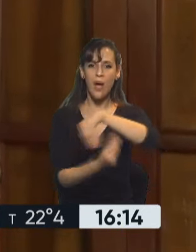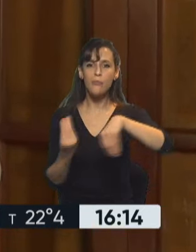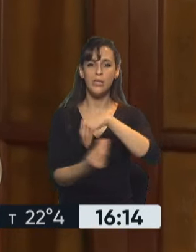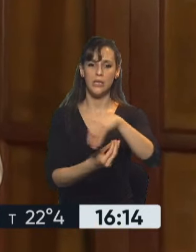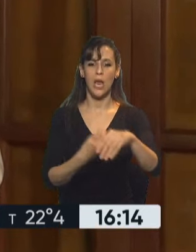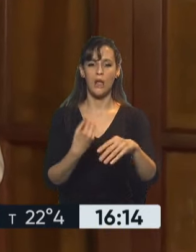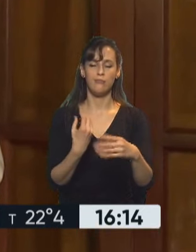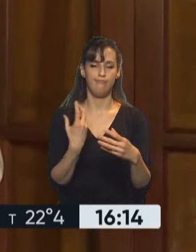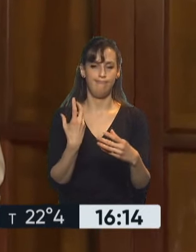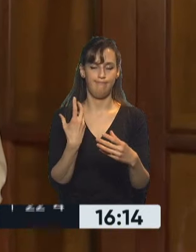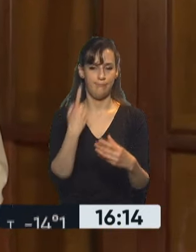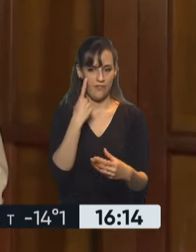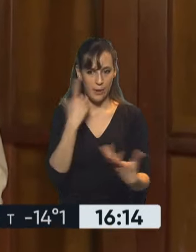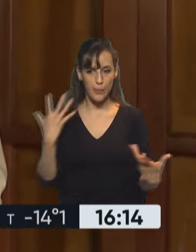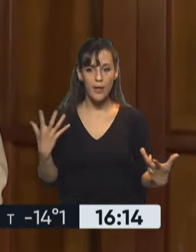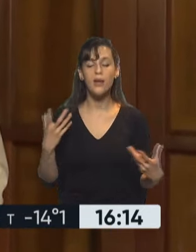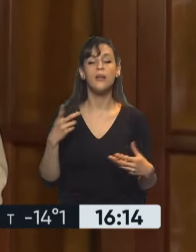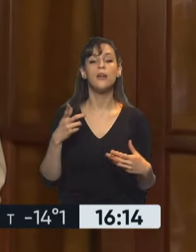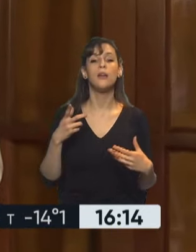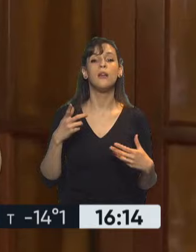con estas restricciones de...